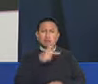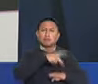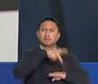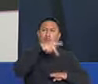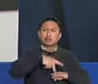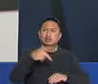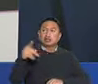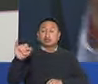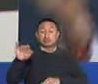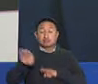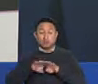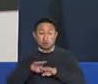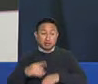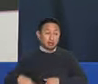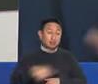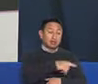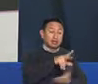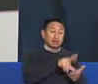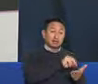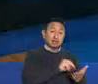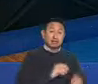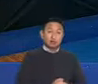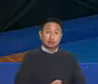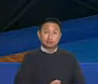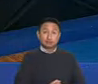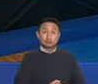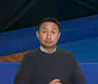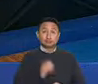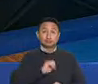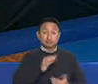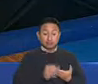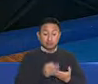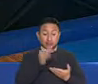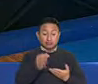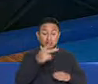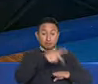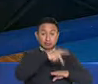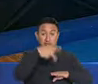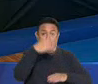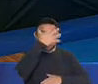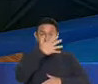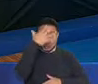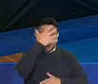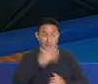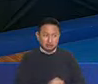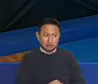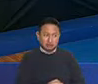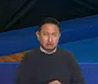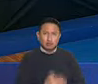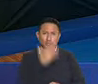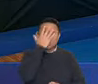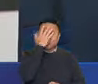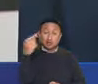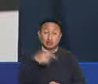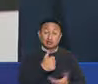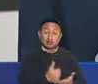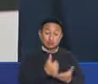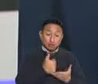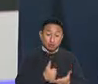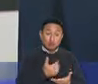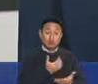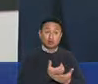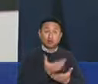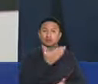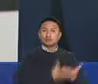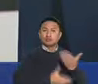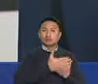con Imbabura, a Pichincha con Napo. La ruralidad. A Pichincha con Esmeraldas, porque eso además dinamiza la economía